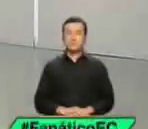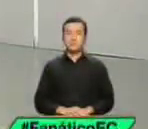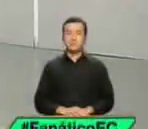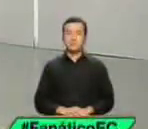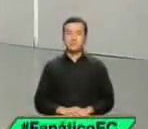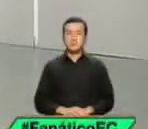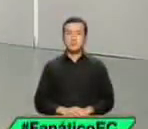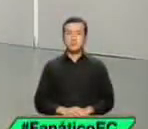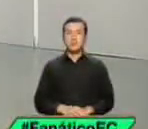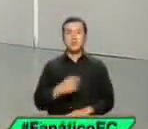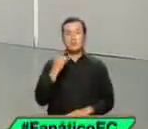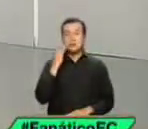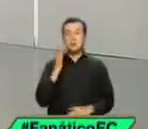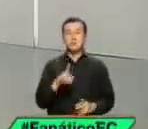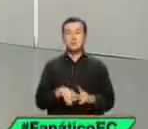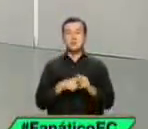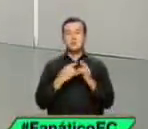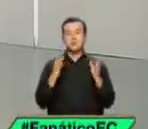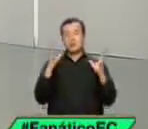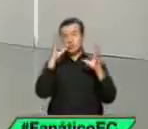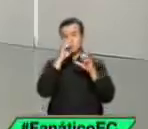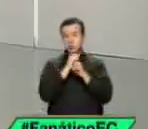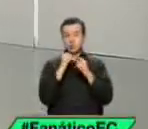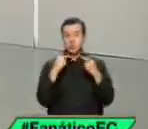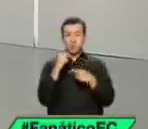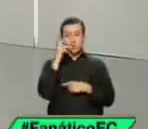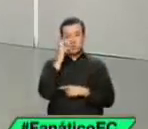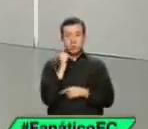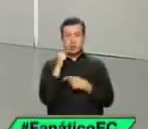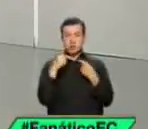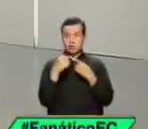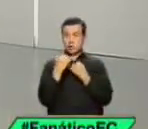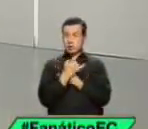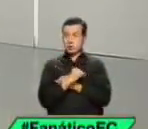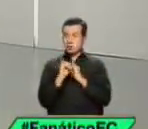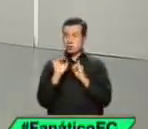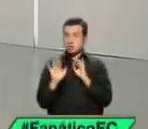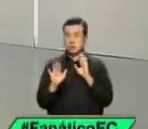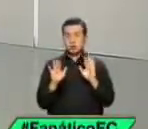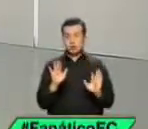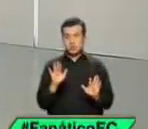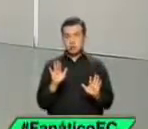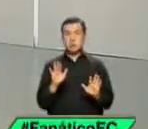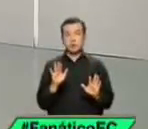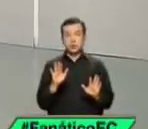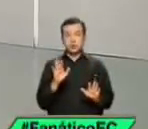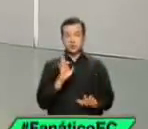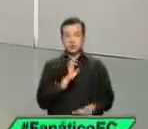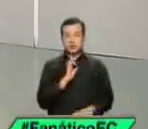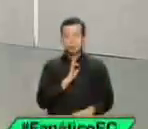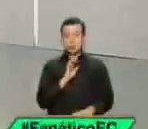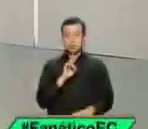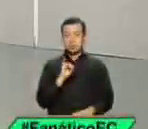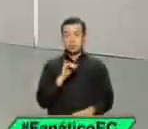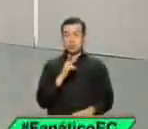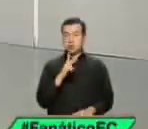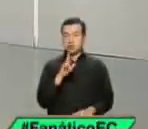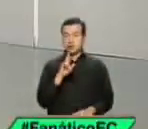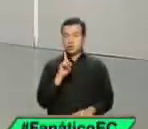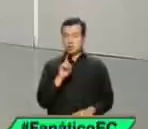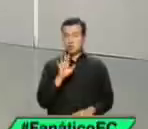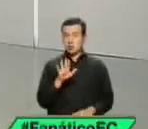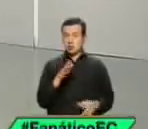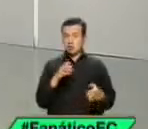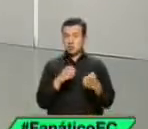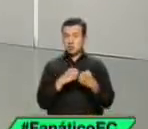Pero la fecha inicia esta noche con el partido entre el Deportivo Cuenca y el Independiente del Valle. Y el técnico Richard Páez tiene definido ya el equipo que